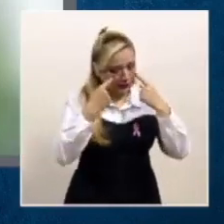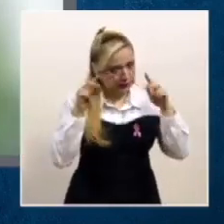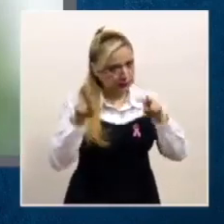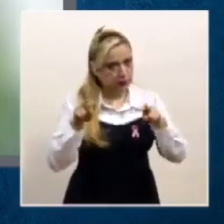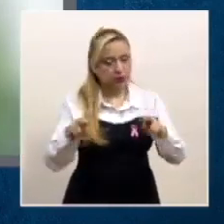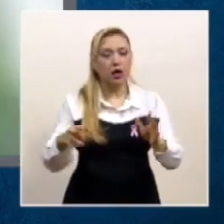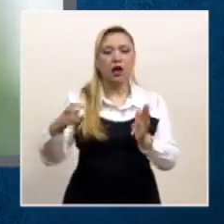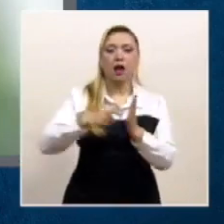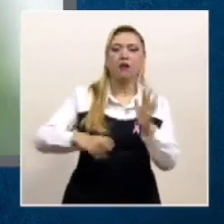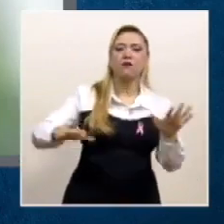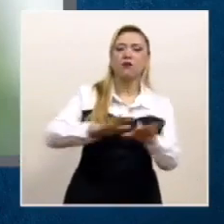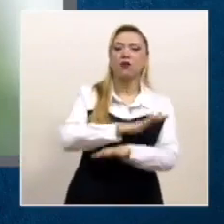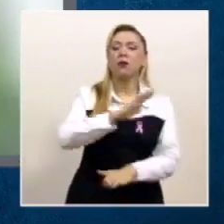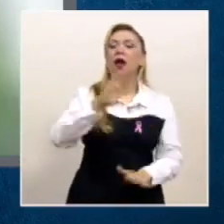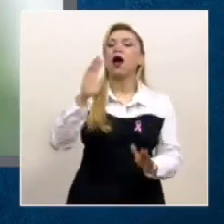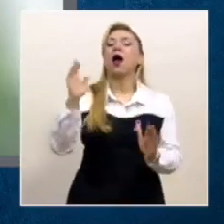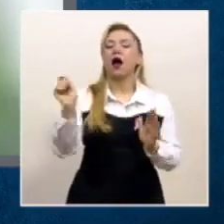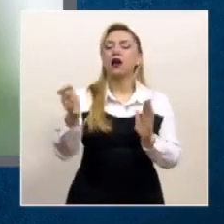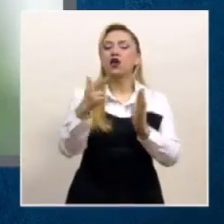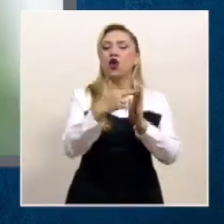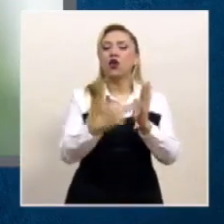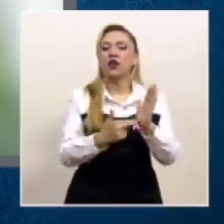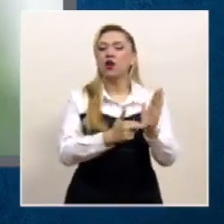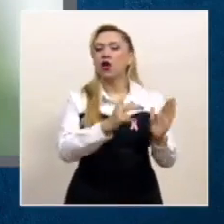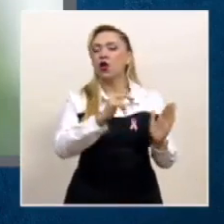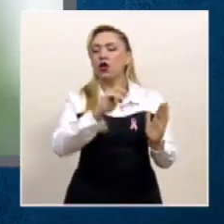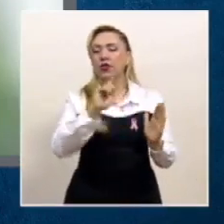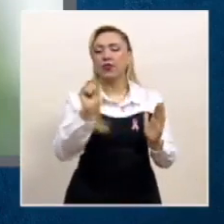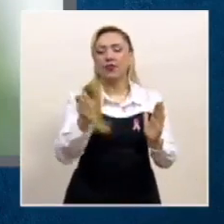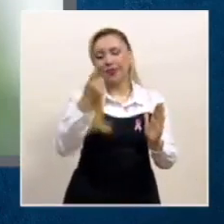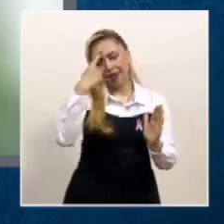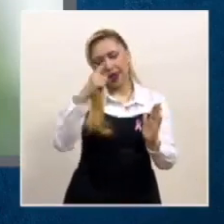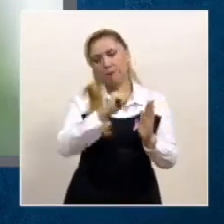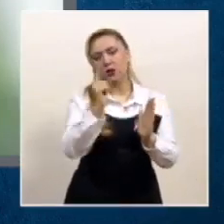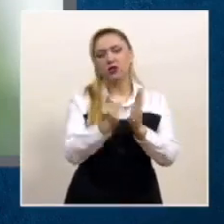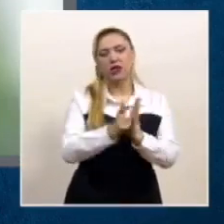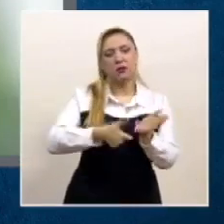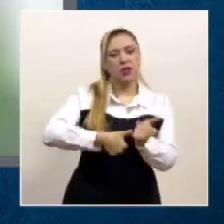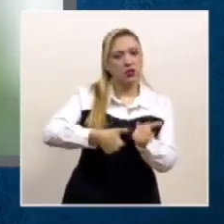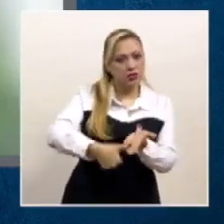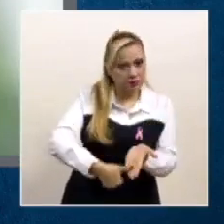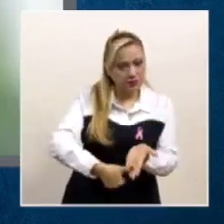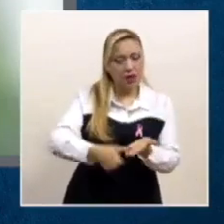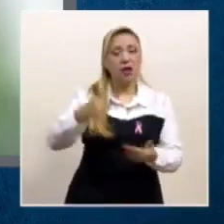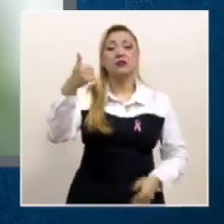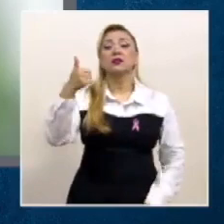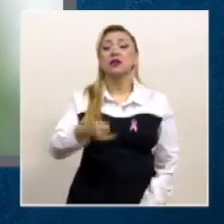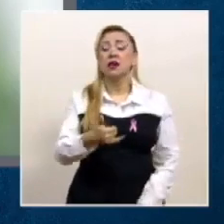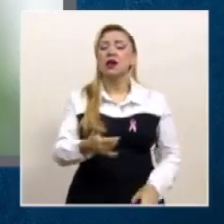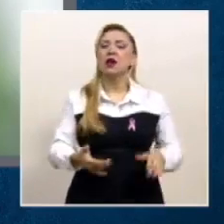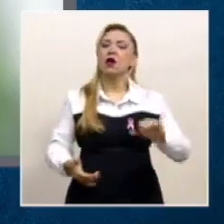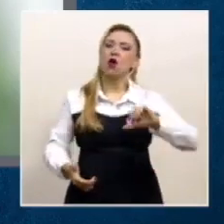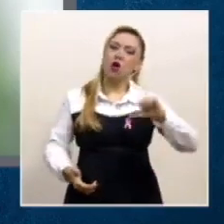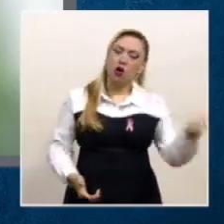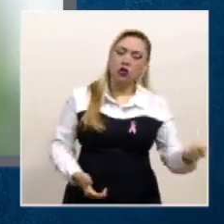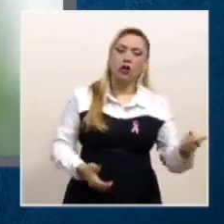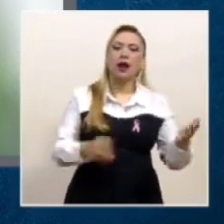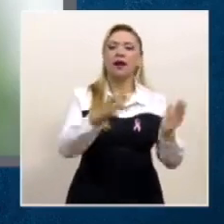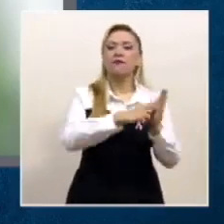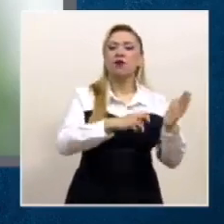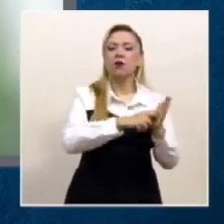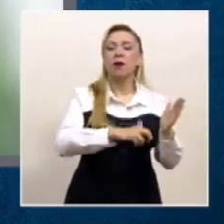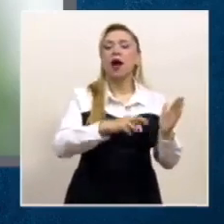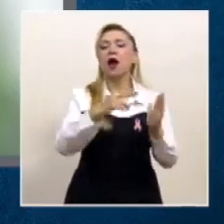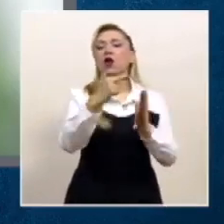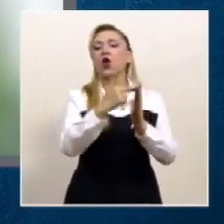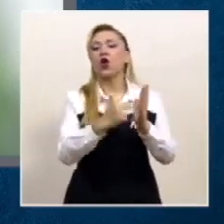el Código Nacional de Procedimientos Civiles y otra que establece una ley, que reforma el Código Civil